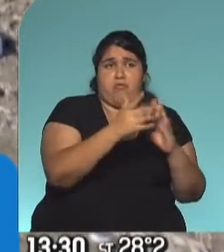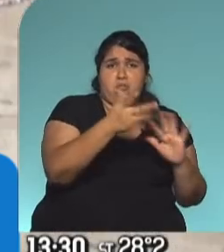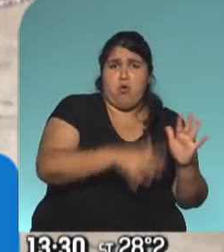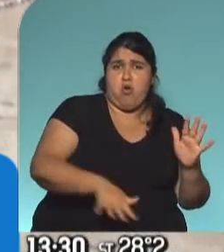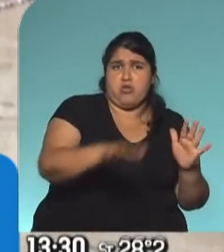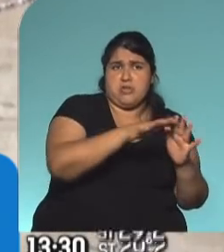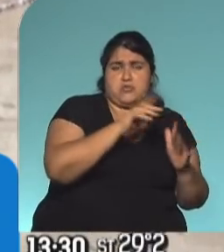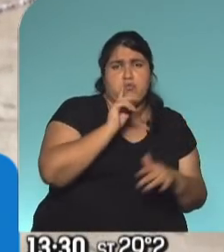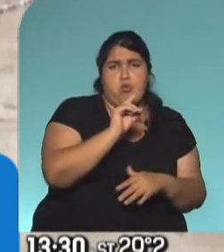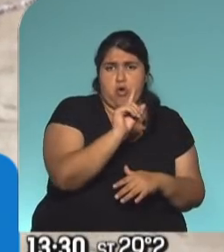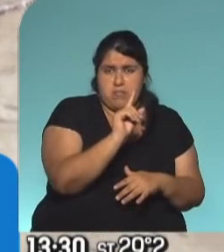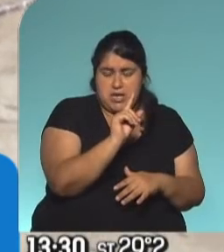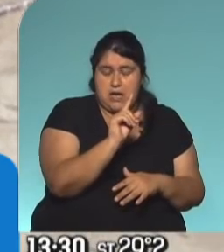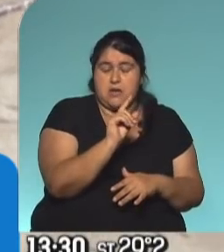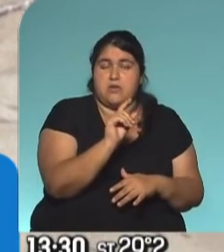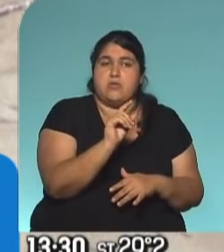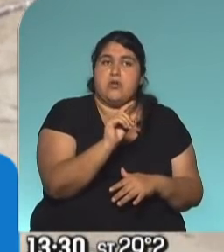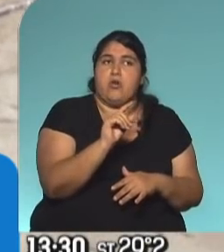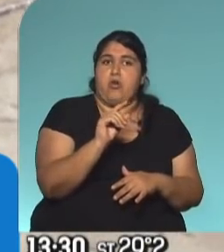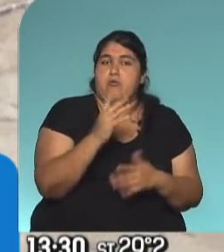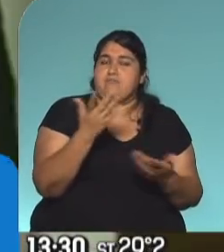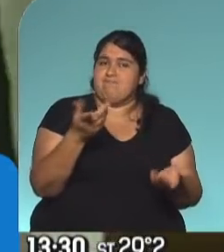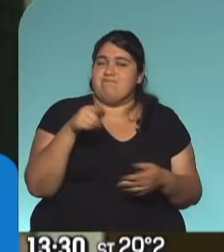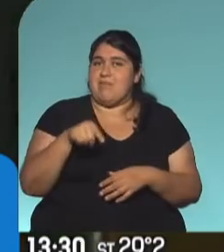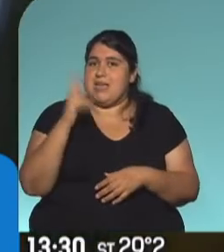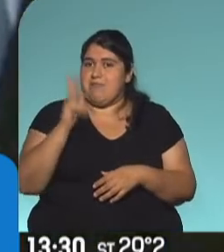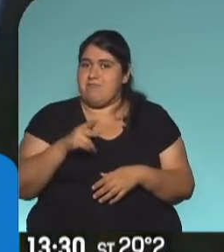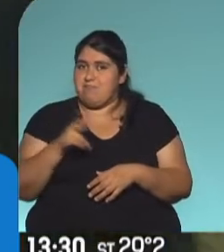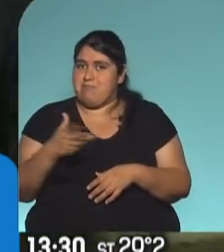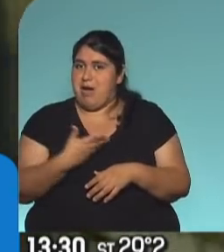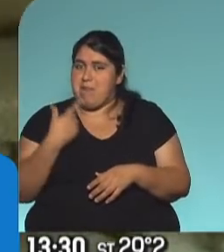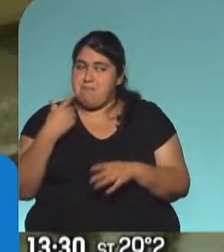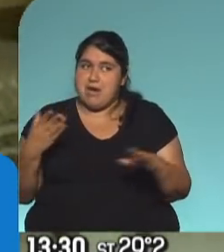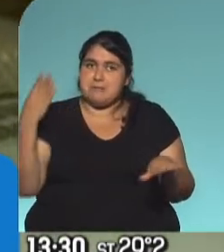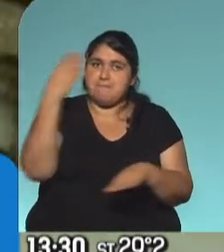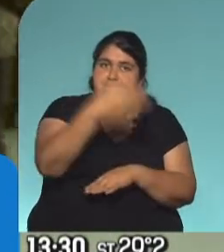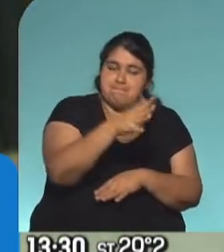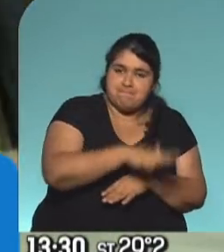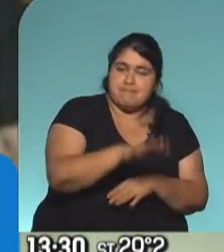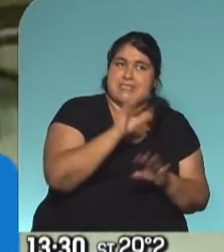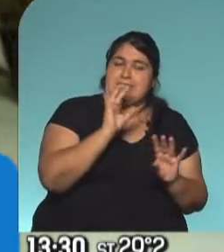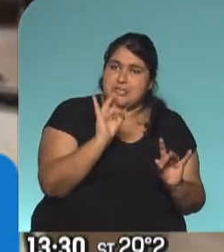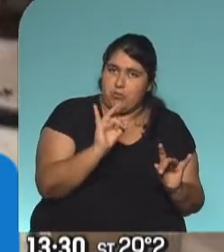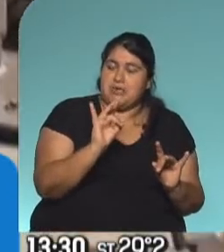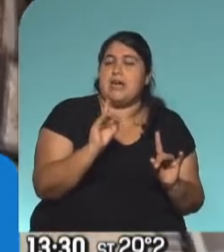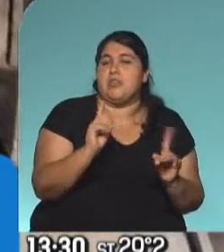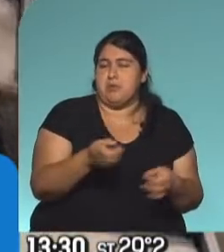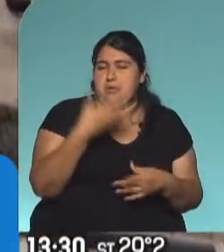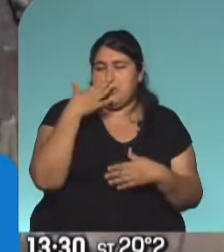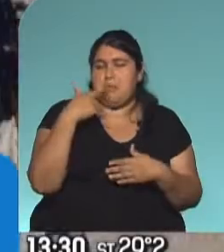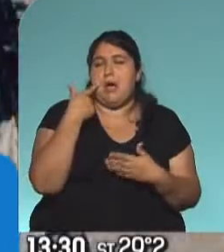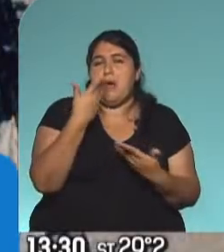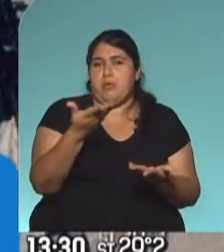bastante complicado para este primer viaje también de el Papa a esa zona, que ahora seguramente lo vamos a desarrollar